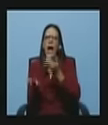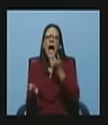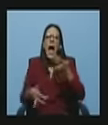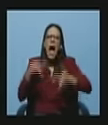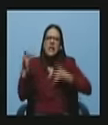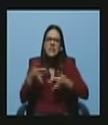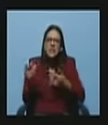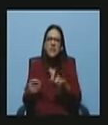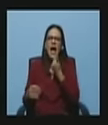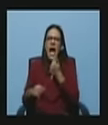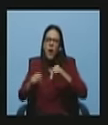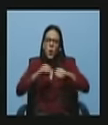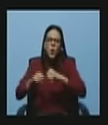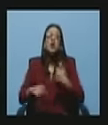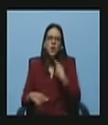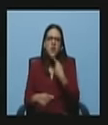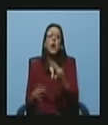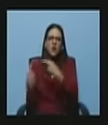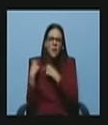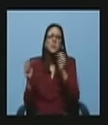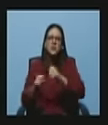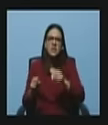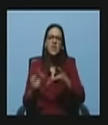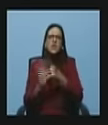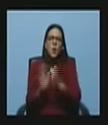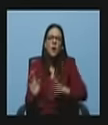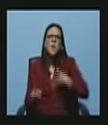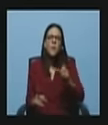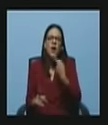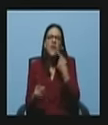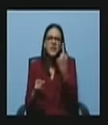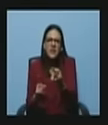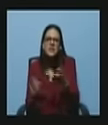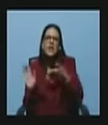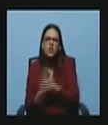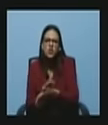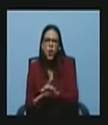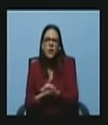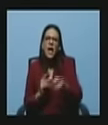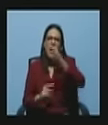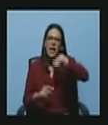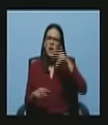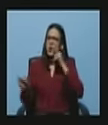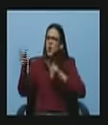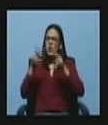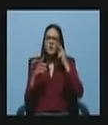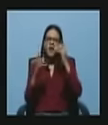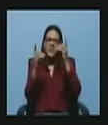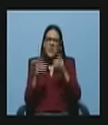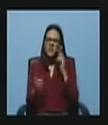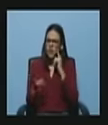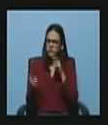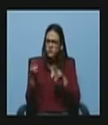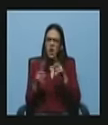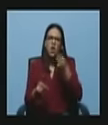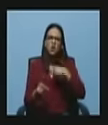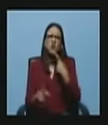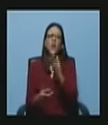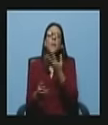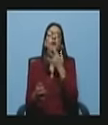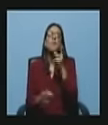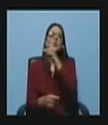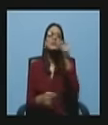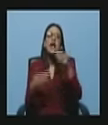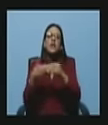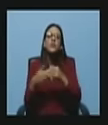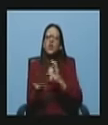ahí también se lo dio con mucha responsabilidad, lo que pudiera ser que a través de lo que nosotros le denominamos cada chica, le diéramos $100 a alguien,